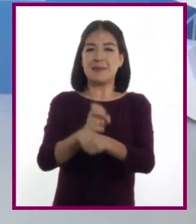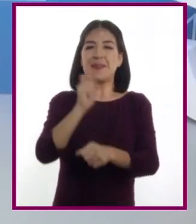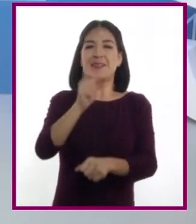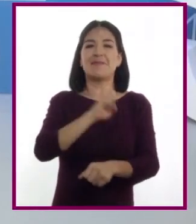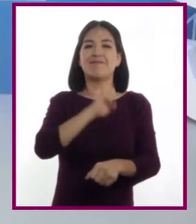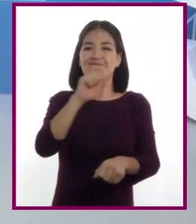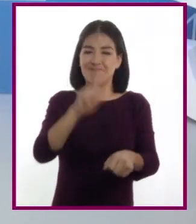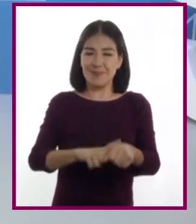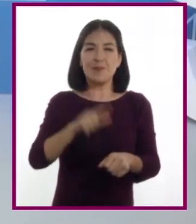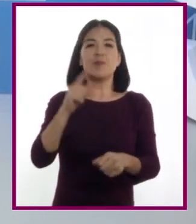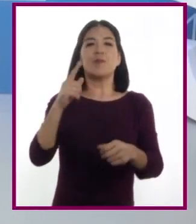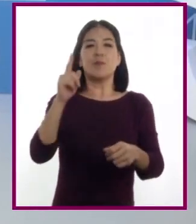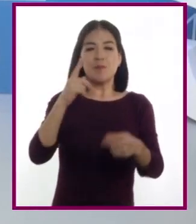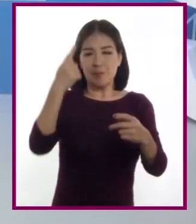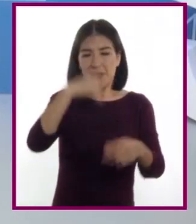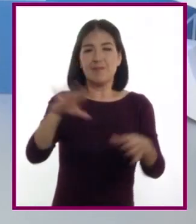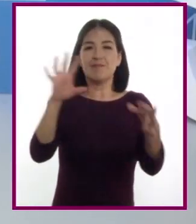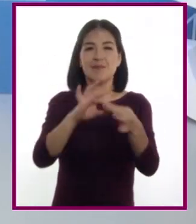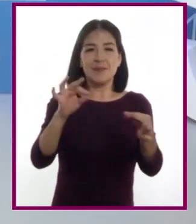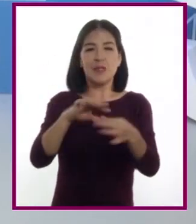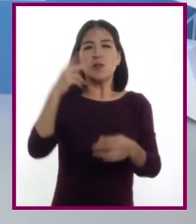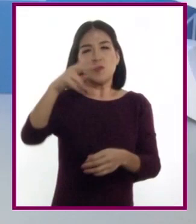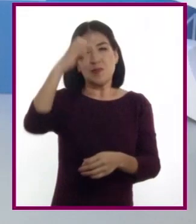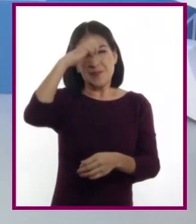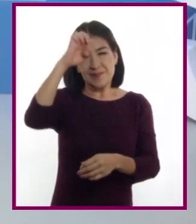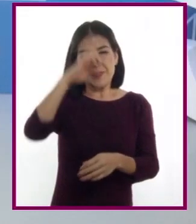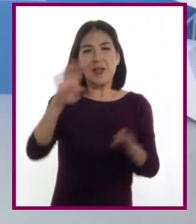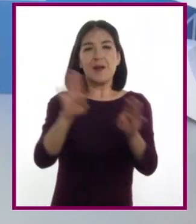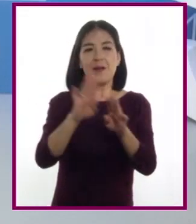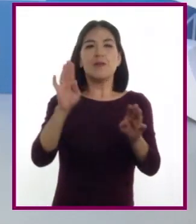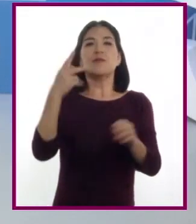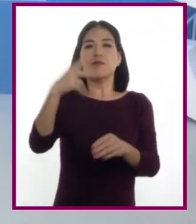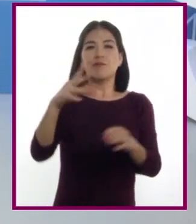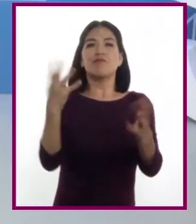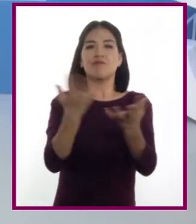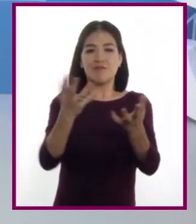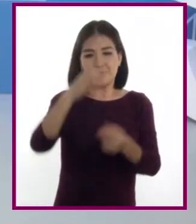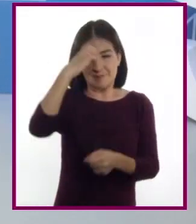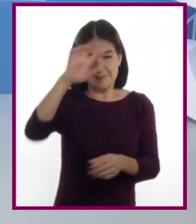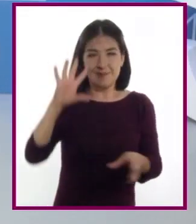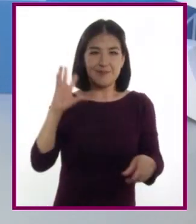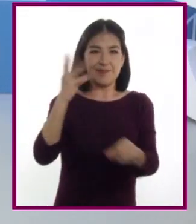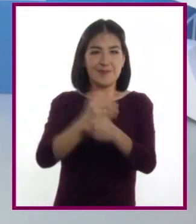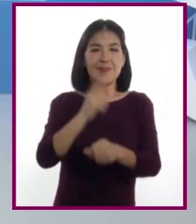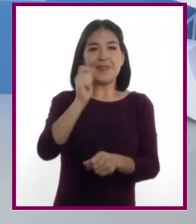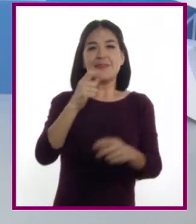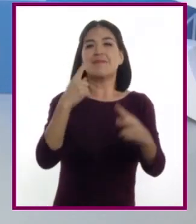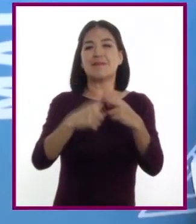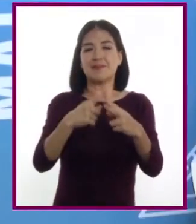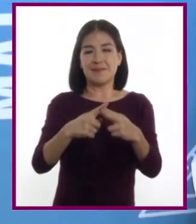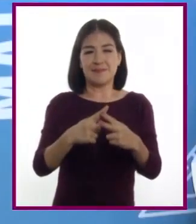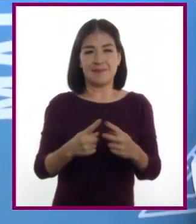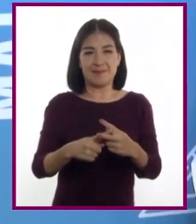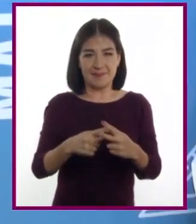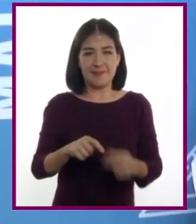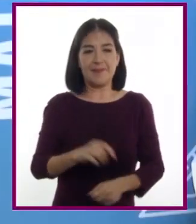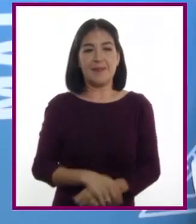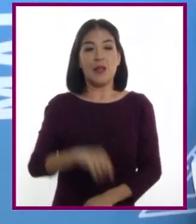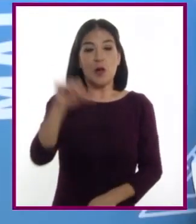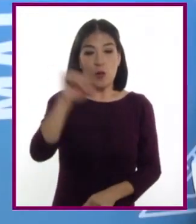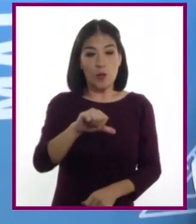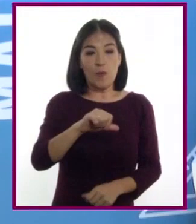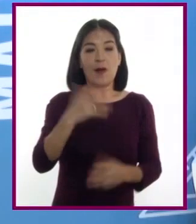nos contará algunas de sus experiencias relacionadas con sus conocimientos en el tema de las matemáticas. En esta